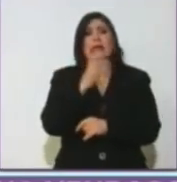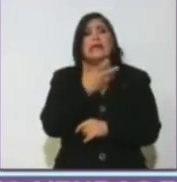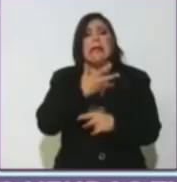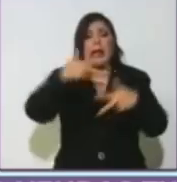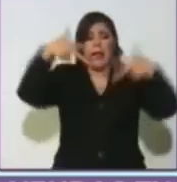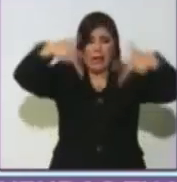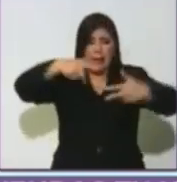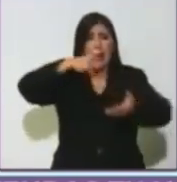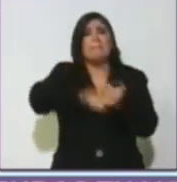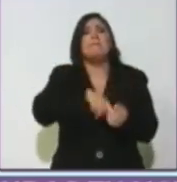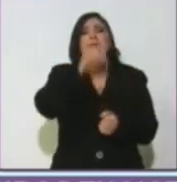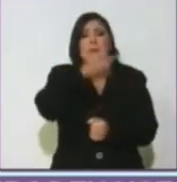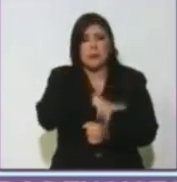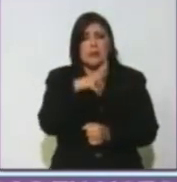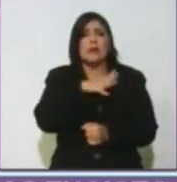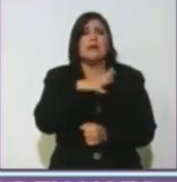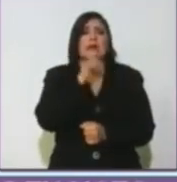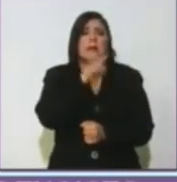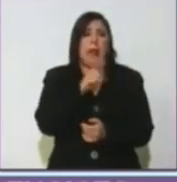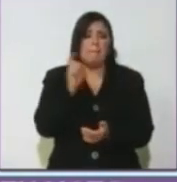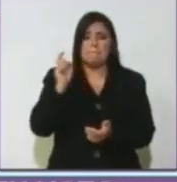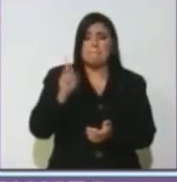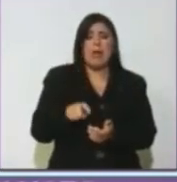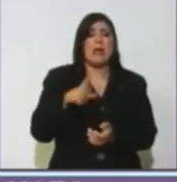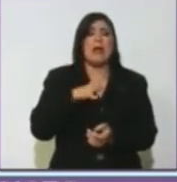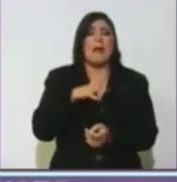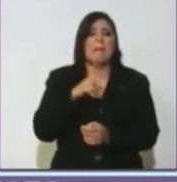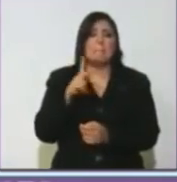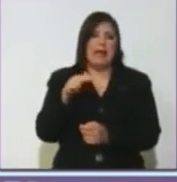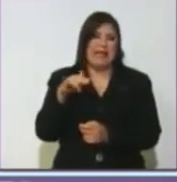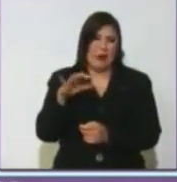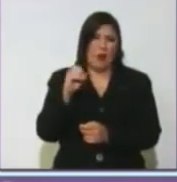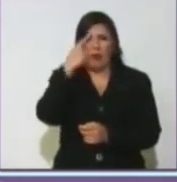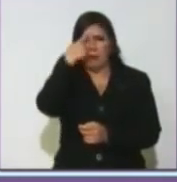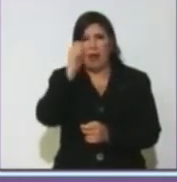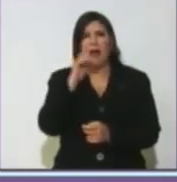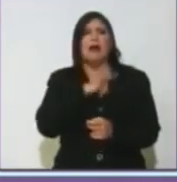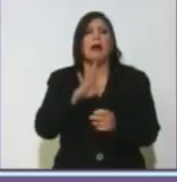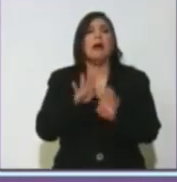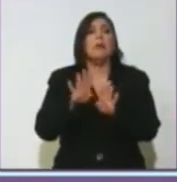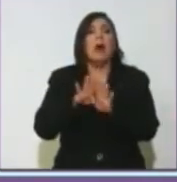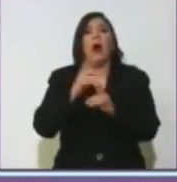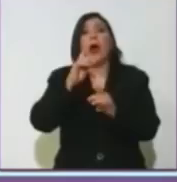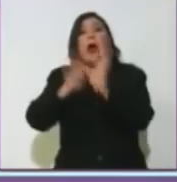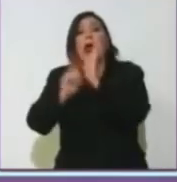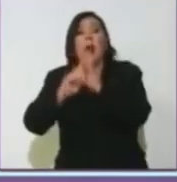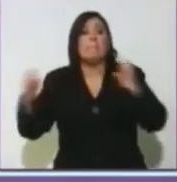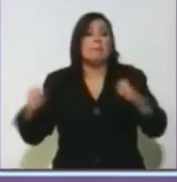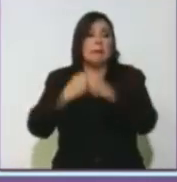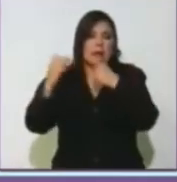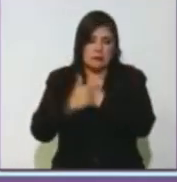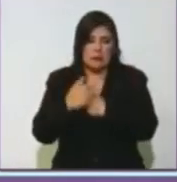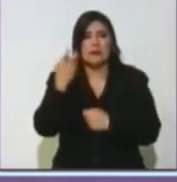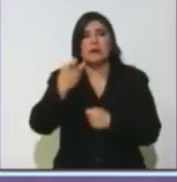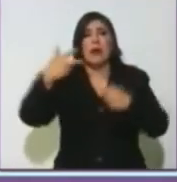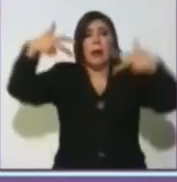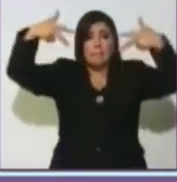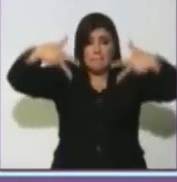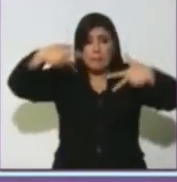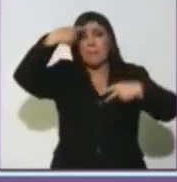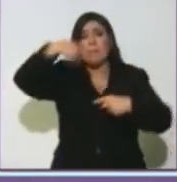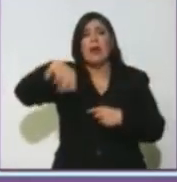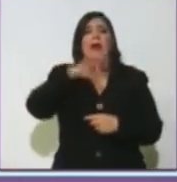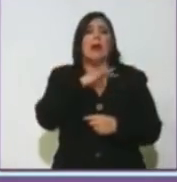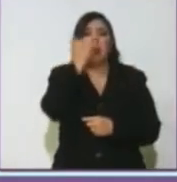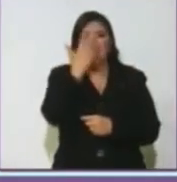vigilancia y tenga botones de pánico estas cámaras de vigilancia las imágenes de las cámaras de vigilancia